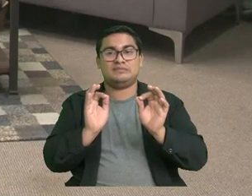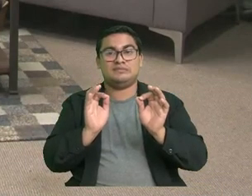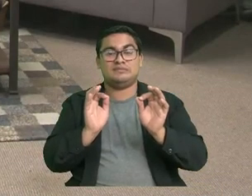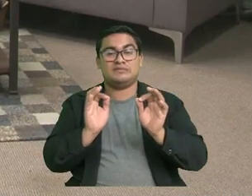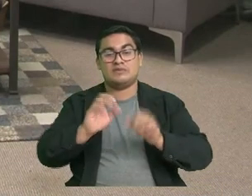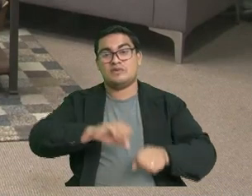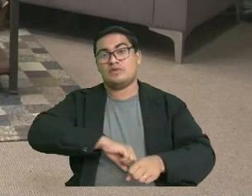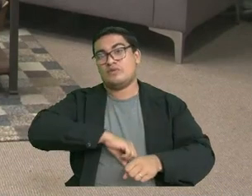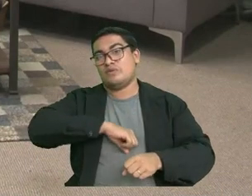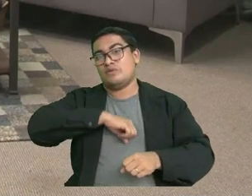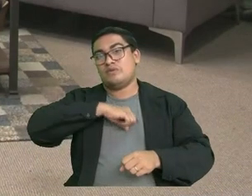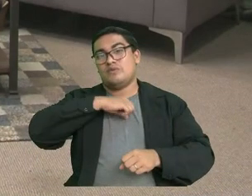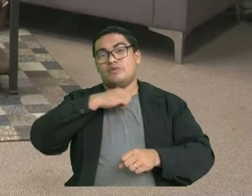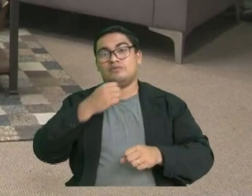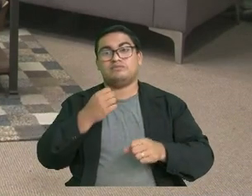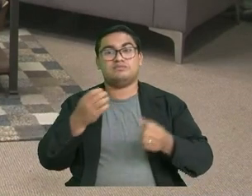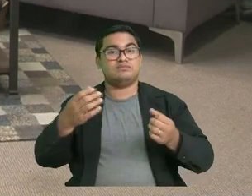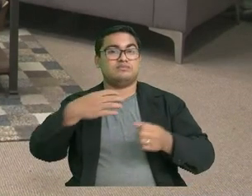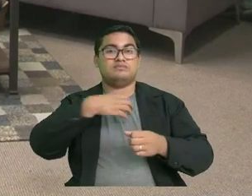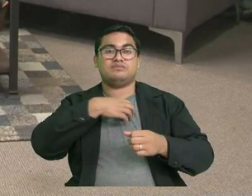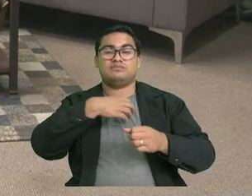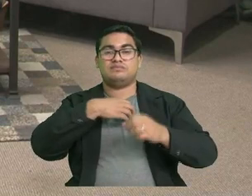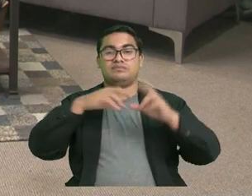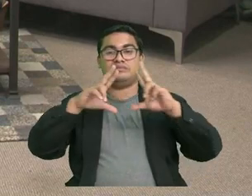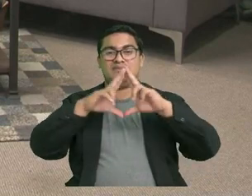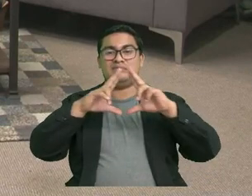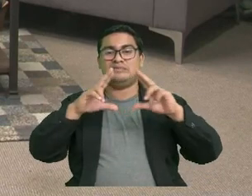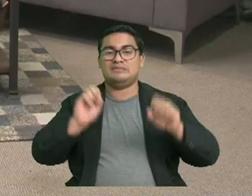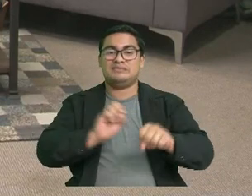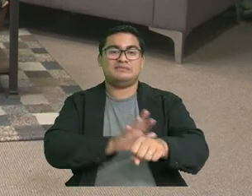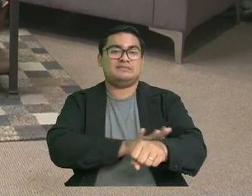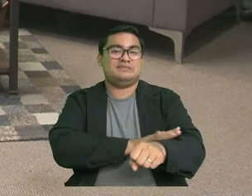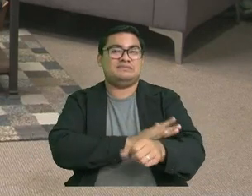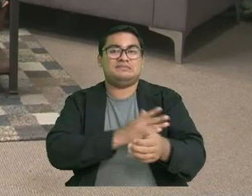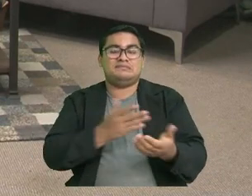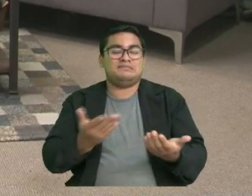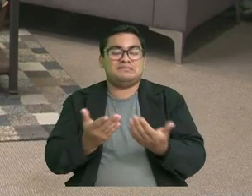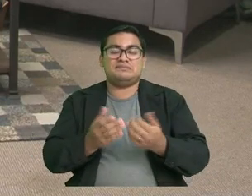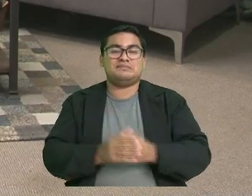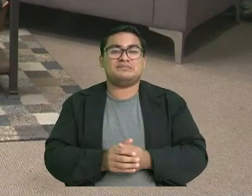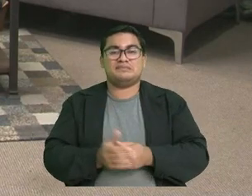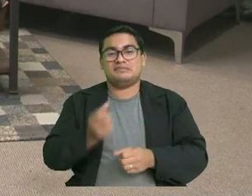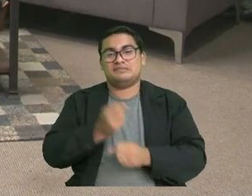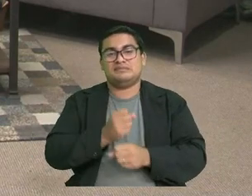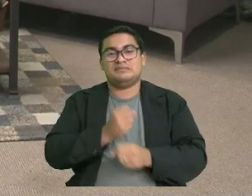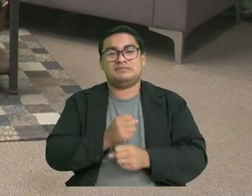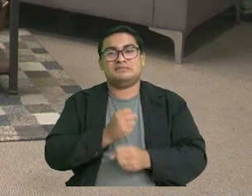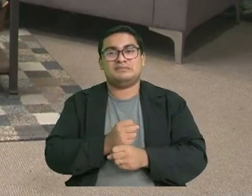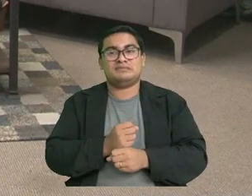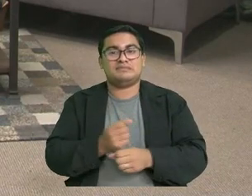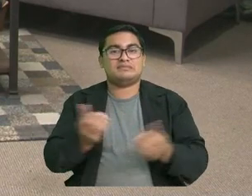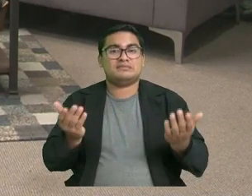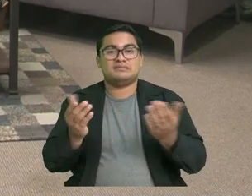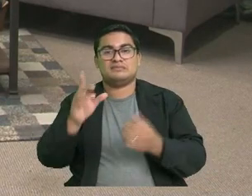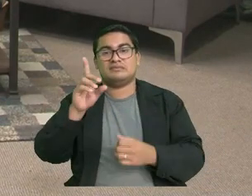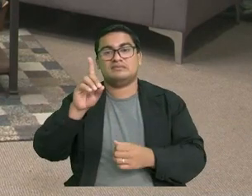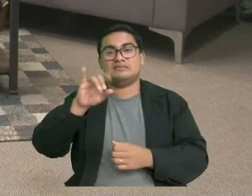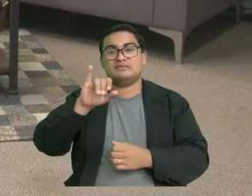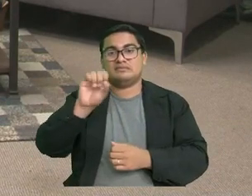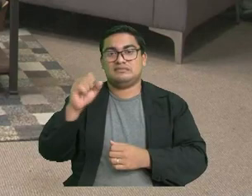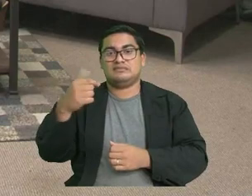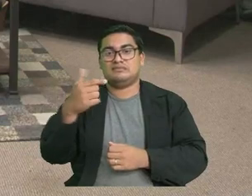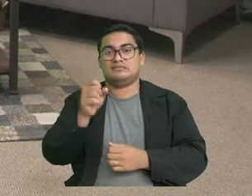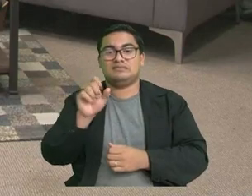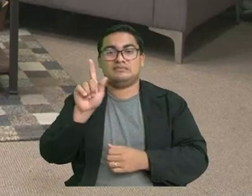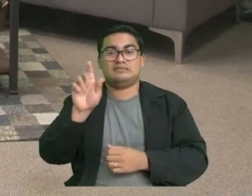todo este orgullo, este orgullo patrio que nosotros sentimos. Y este trabajo, este digesto,